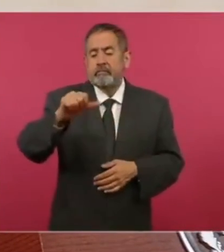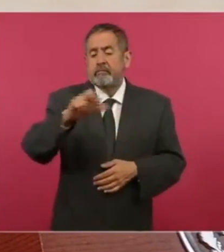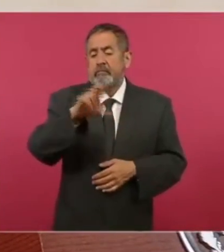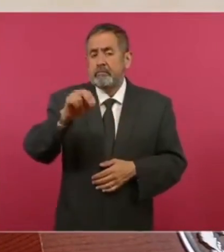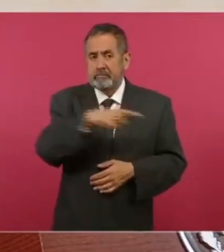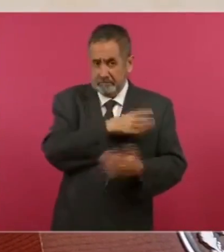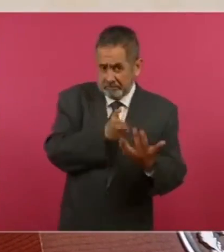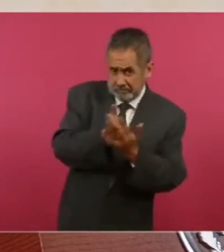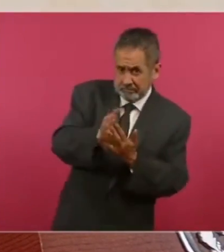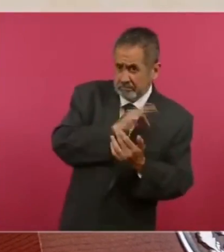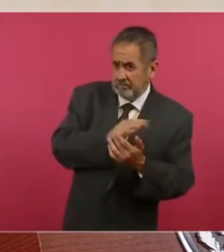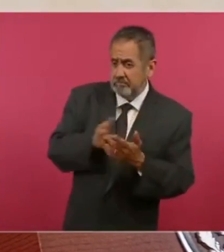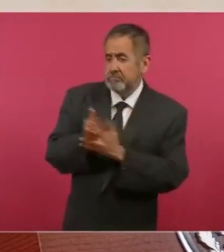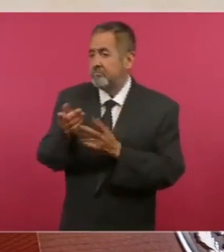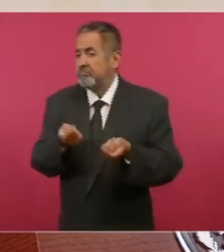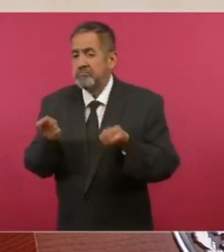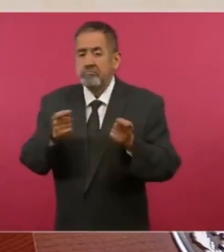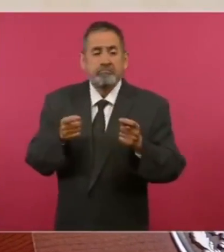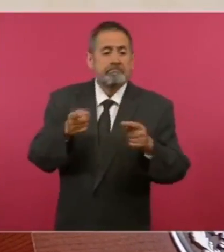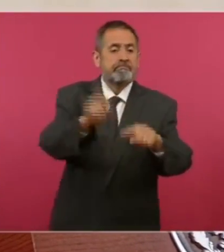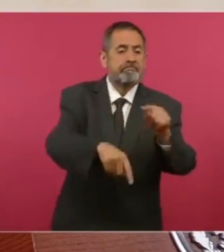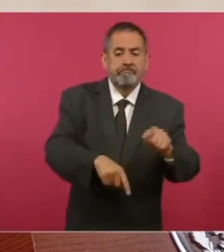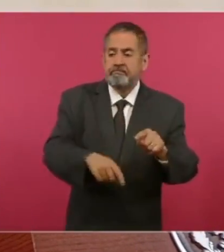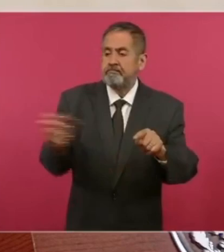pues. Poner y quitar.